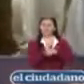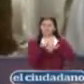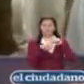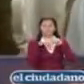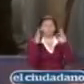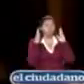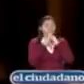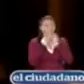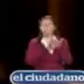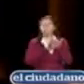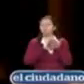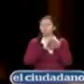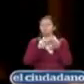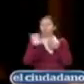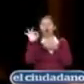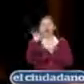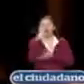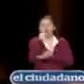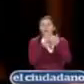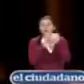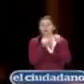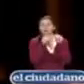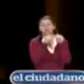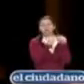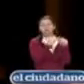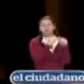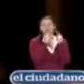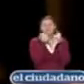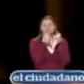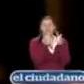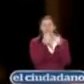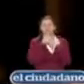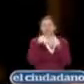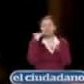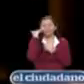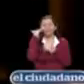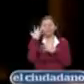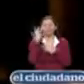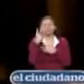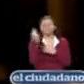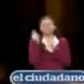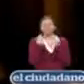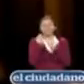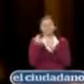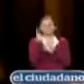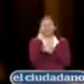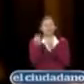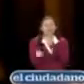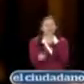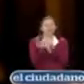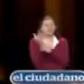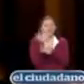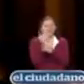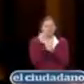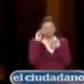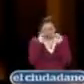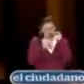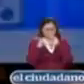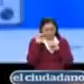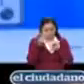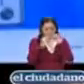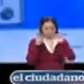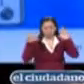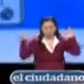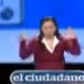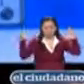cuando la casa está sola o cuando sus hijos se quedan sin el cuidado de un adulto, decidieron crear el portero eléctrico inteligente, que es uno de